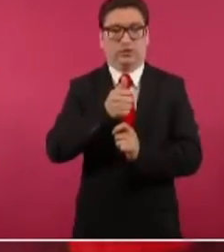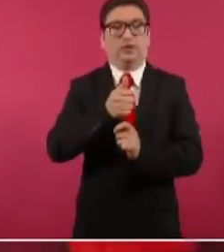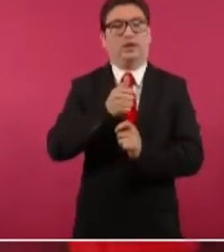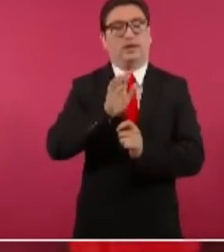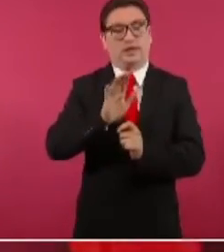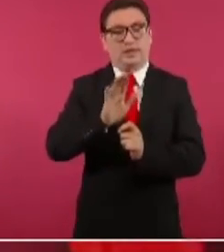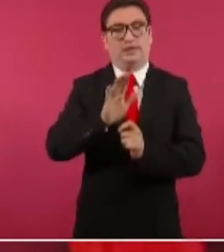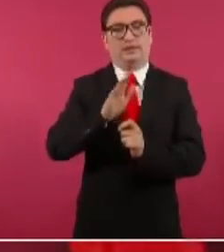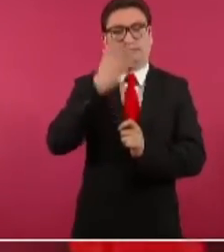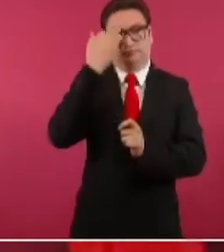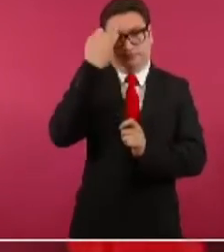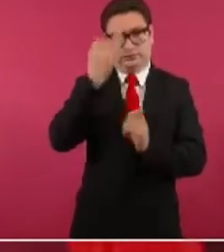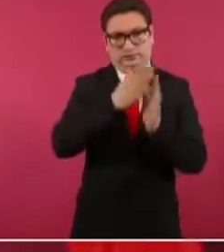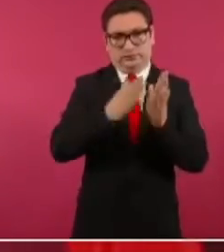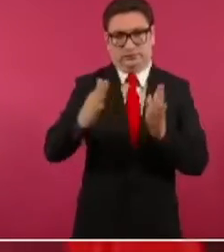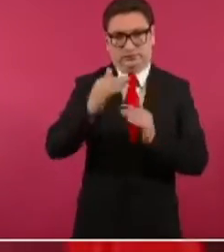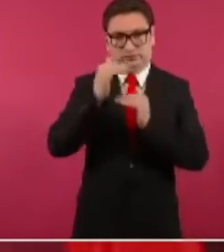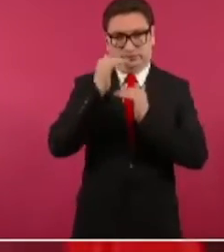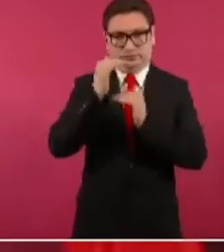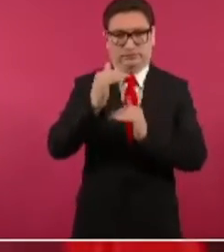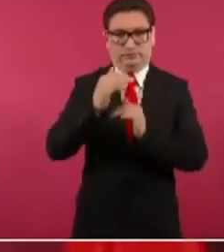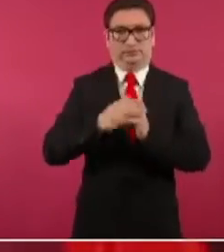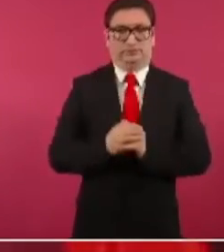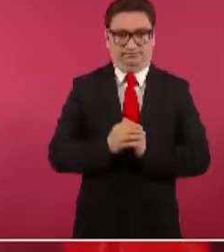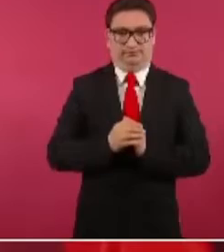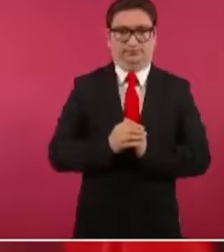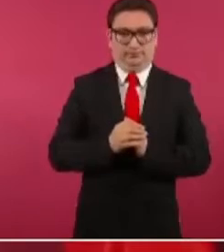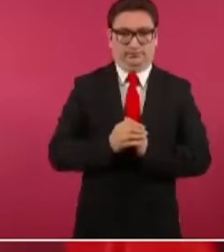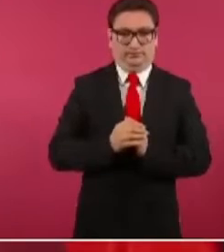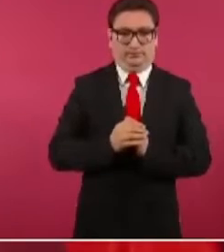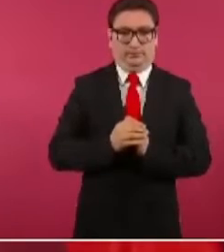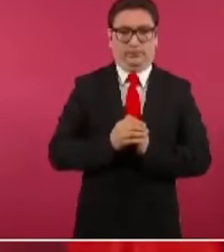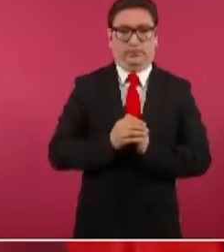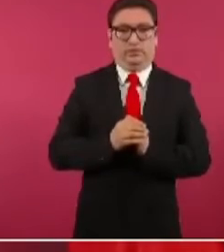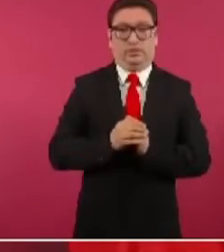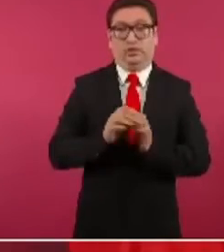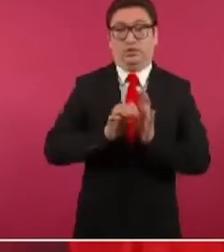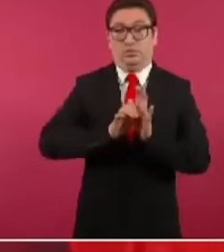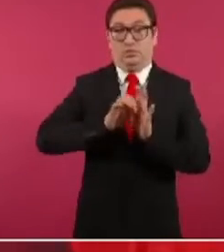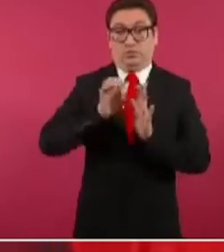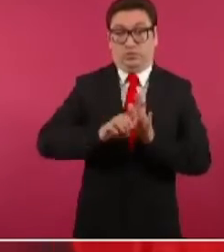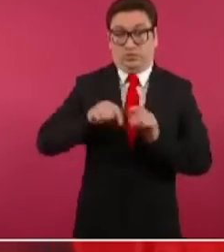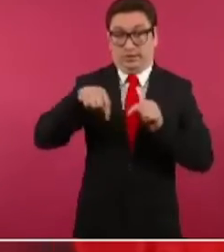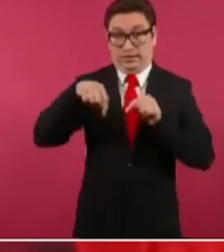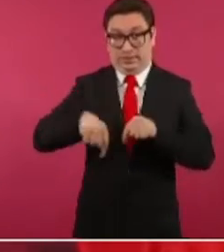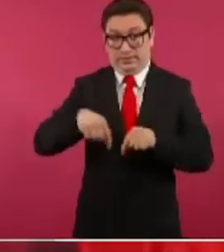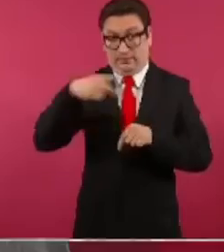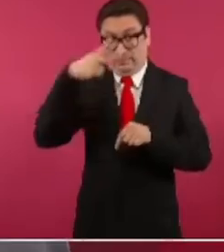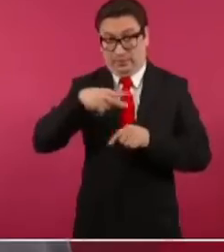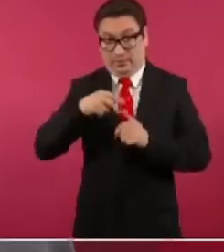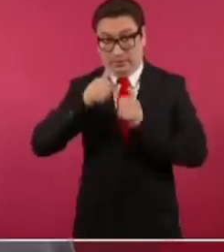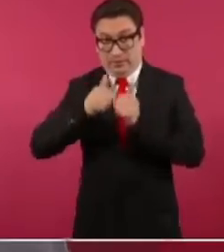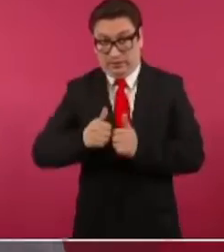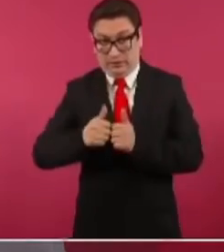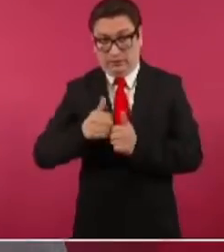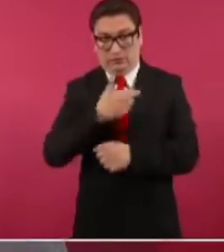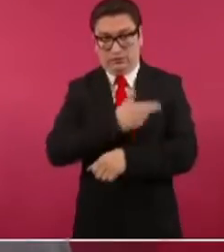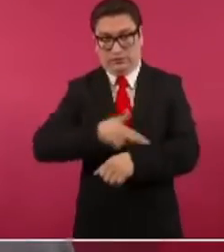si se llega por territorio mexicano, pero